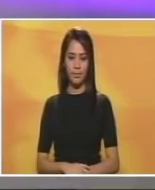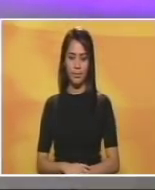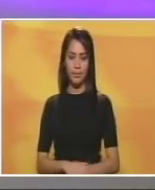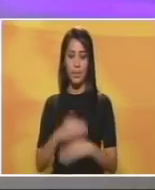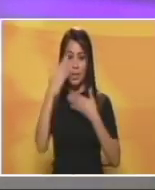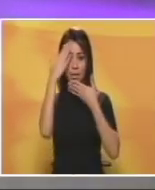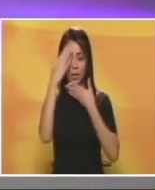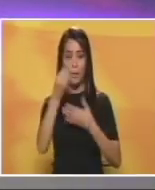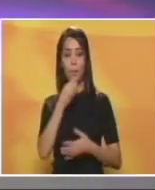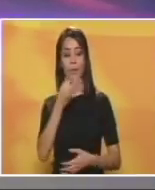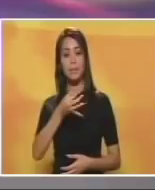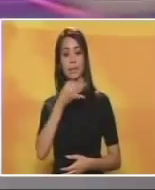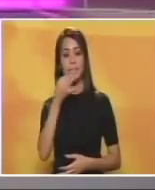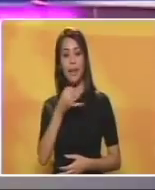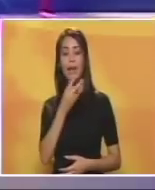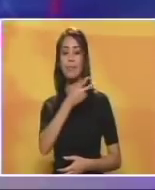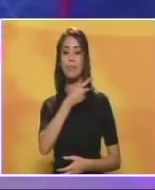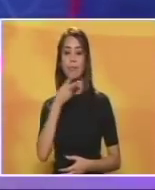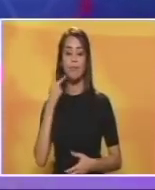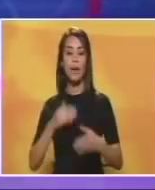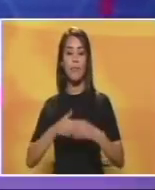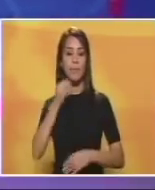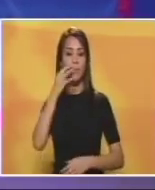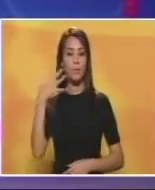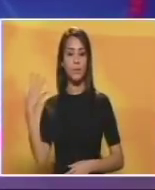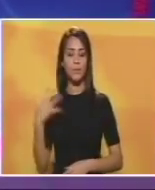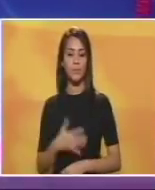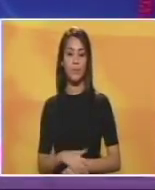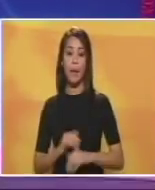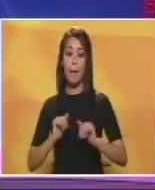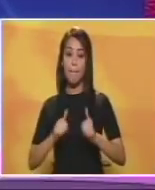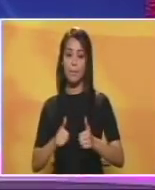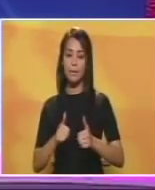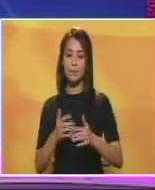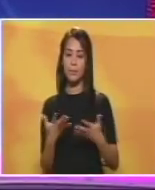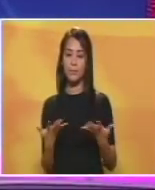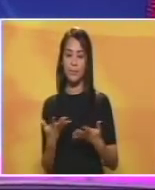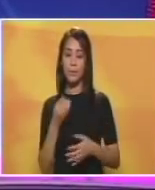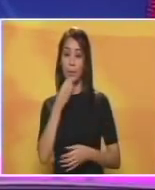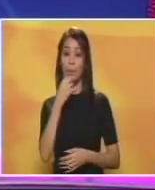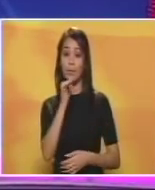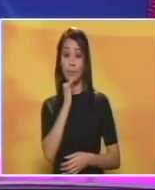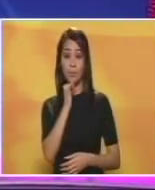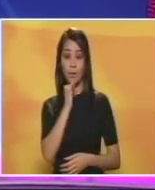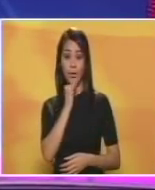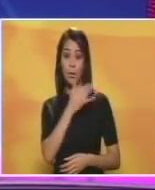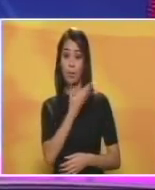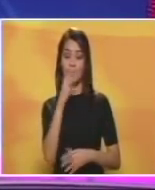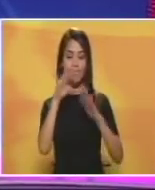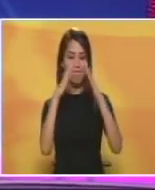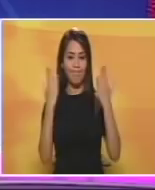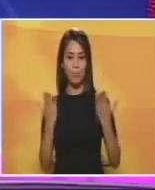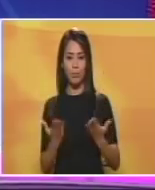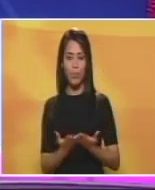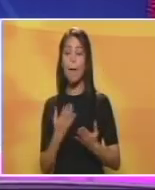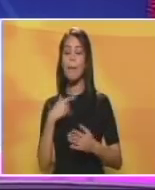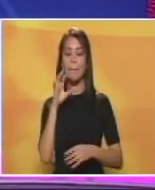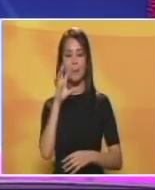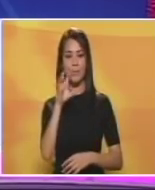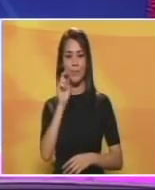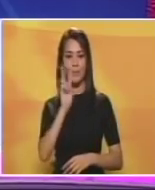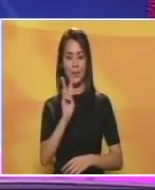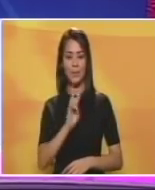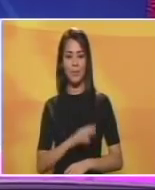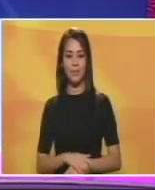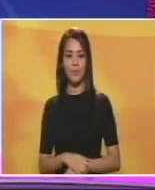Hola, ¿qué tal amigos? Soy Carelis Cuadros y esto es Estrenos y Estrellas. Iniciamos nuestro recorrido con buenas noticias para nuestro país. La venezolana Cindy Lazo